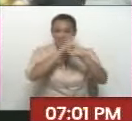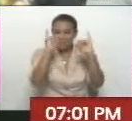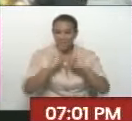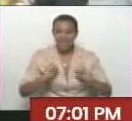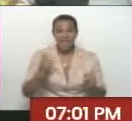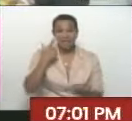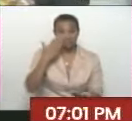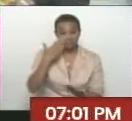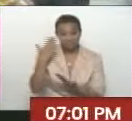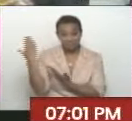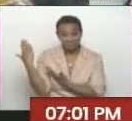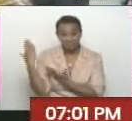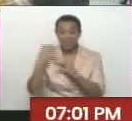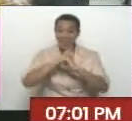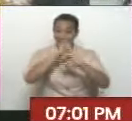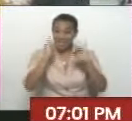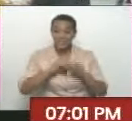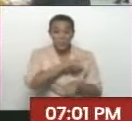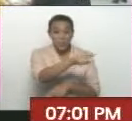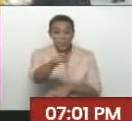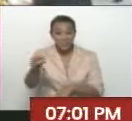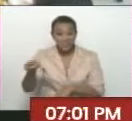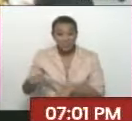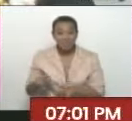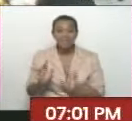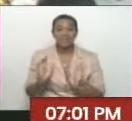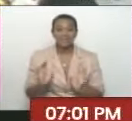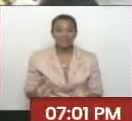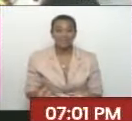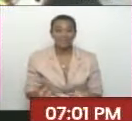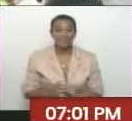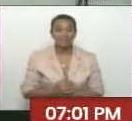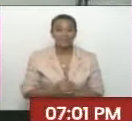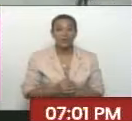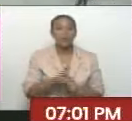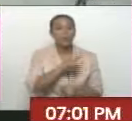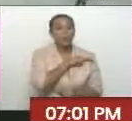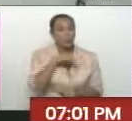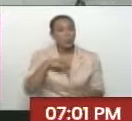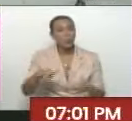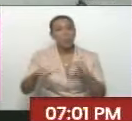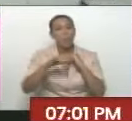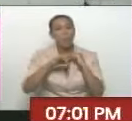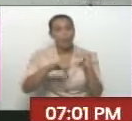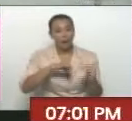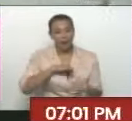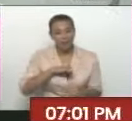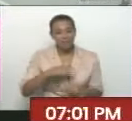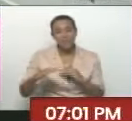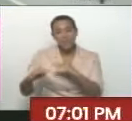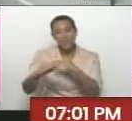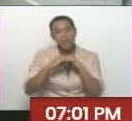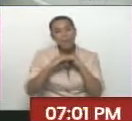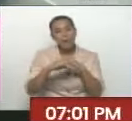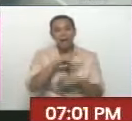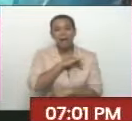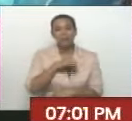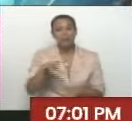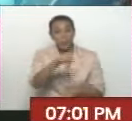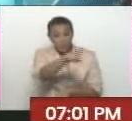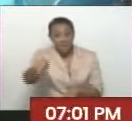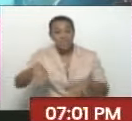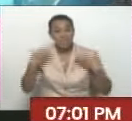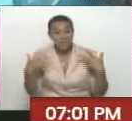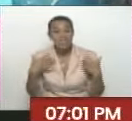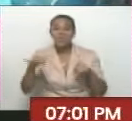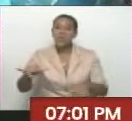Y la alegría de ustedes es nuestra alegría, mi alegría. De verdad,